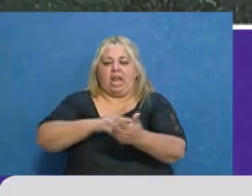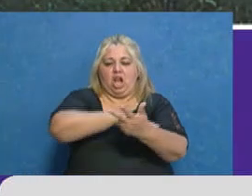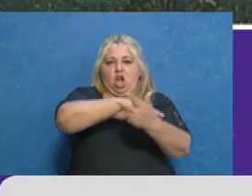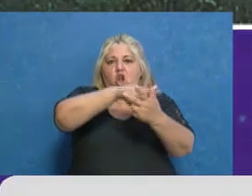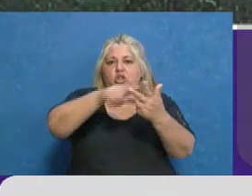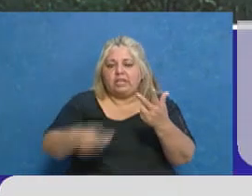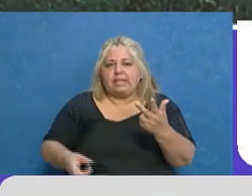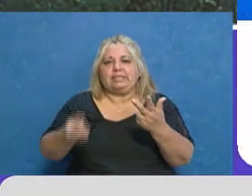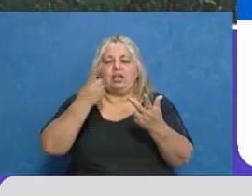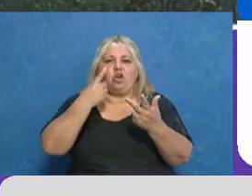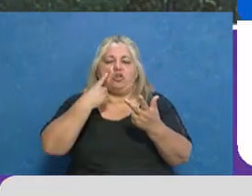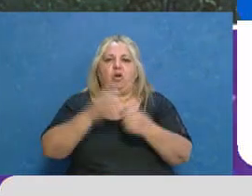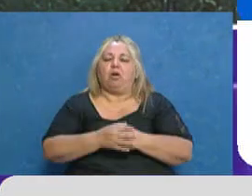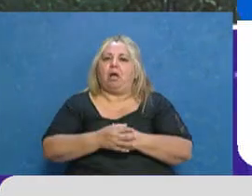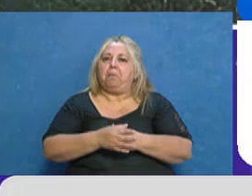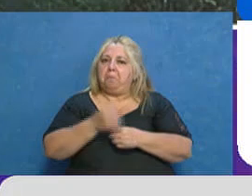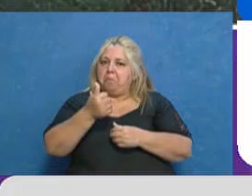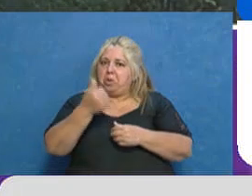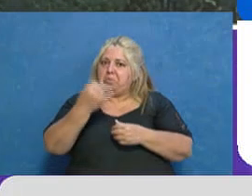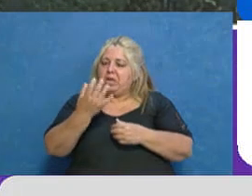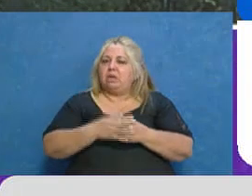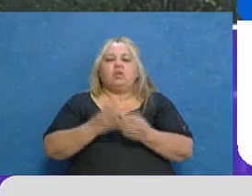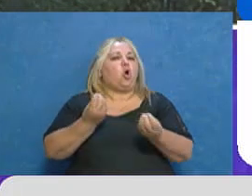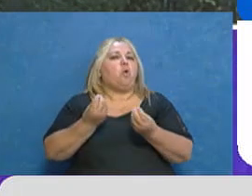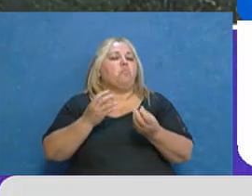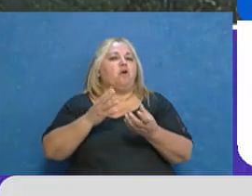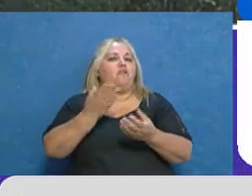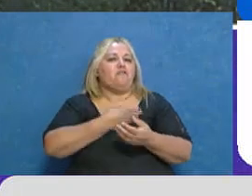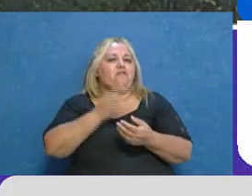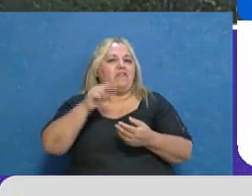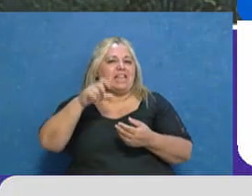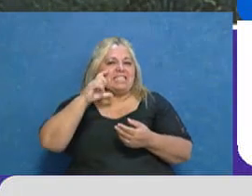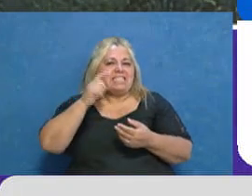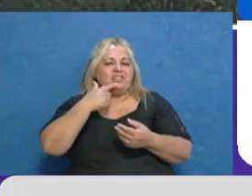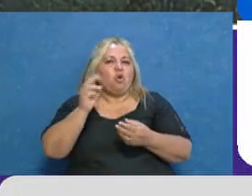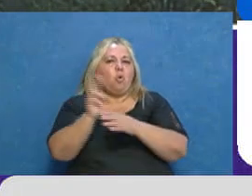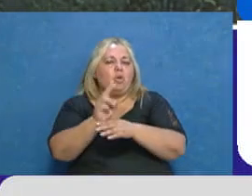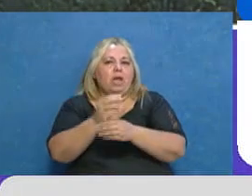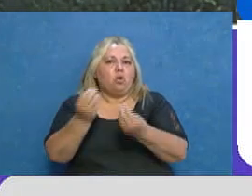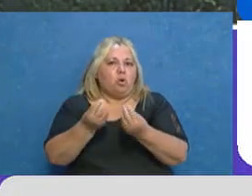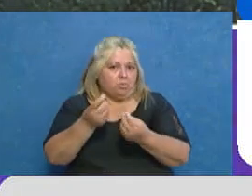Bien, Roxy, ¿y cuáles son los cuidados que debe tener Francisco? Imagino varios, ¿no?